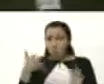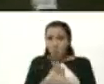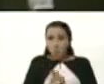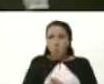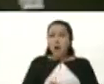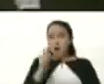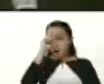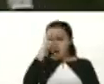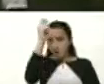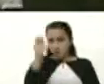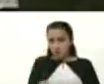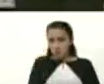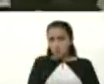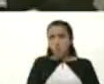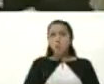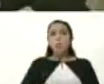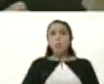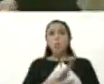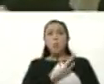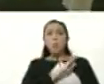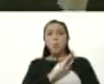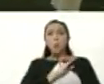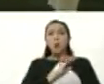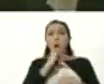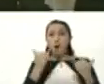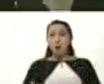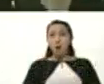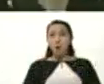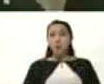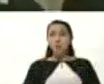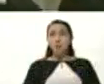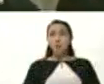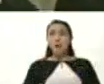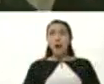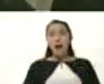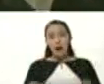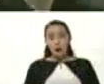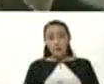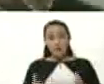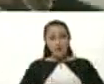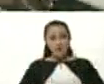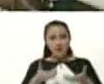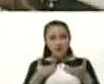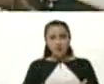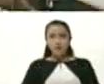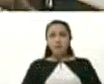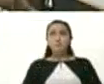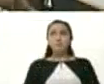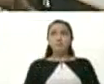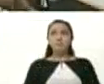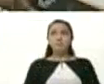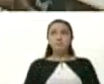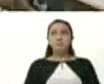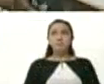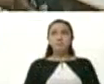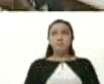que el Parlamento venezolano el día de hoy le hace a esta agrupación musical venezolana.